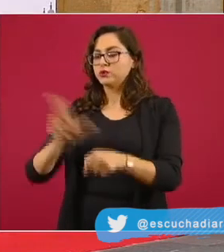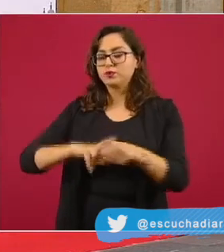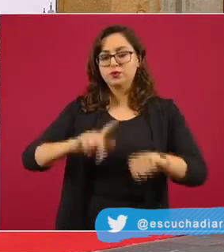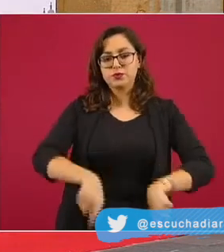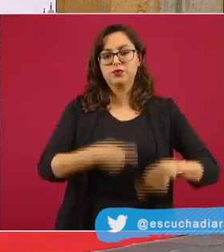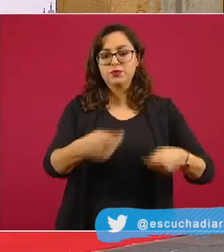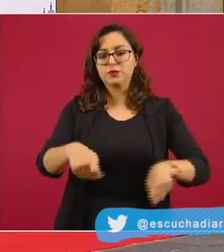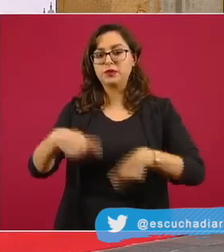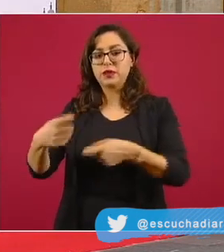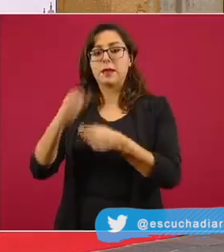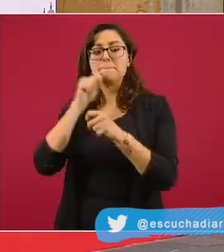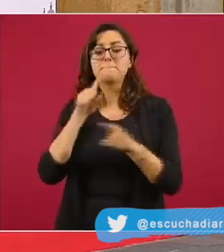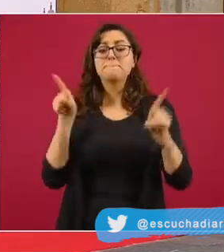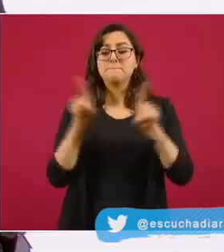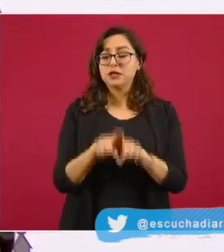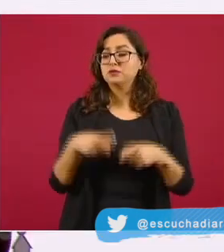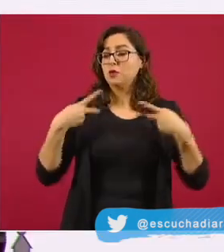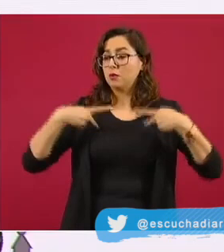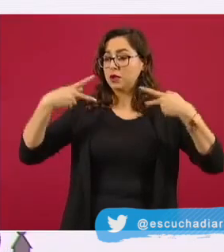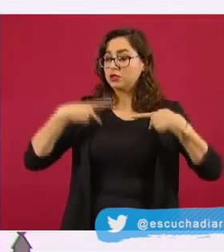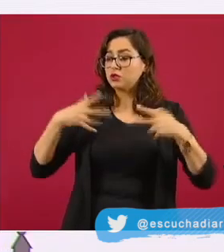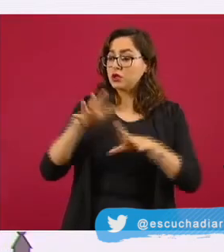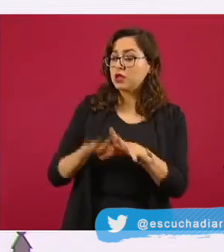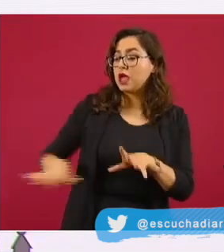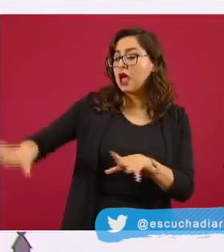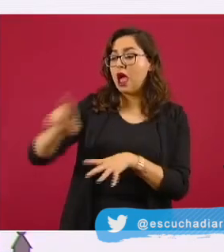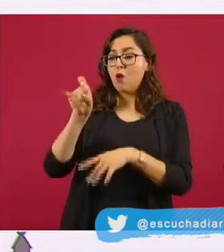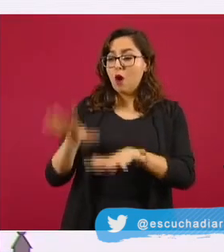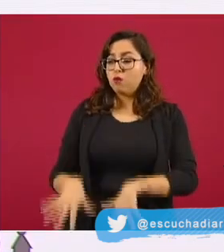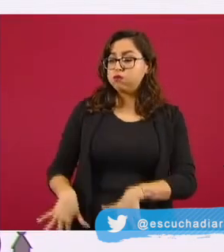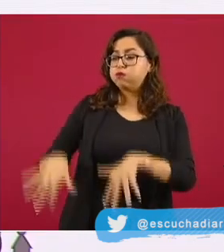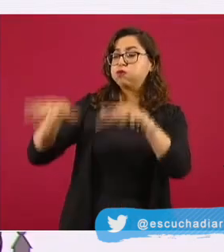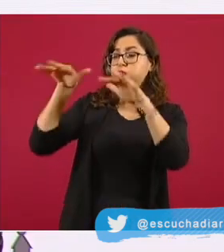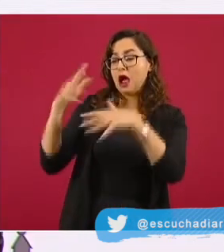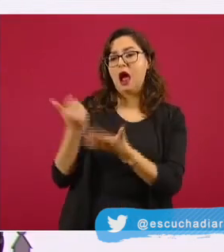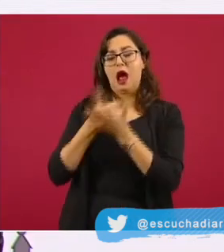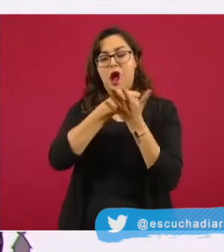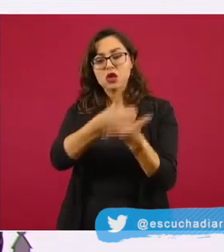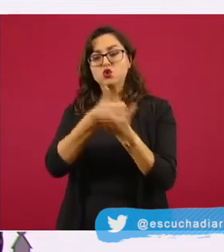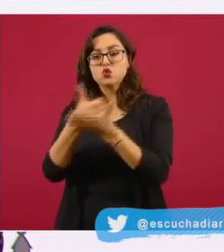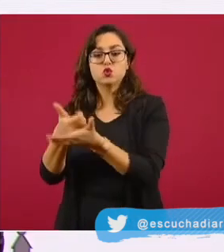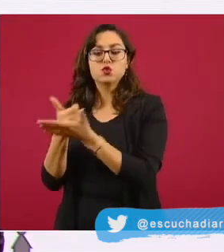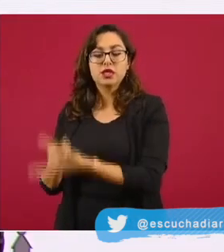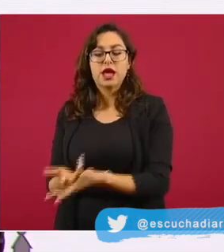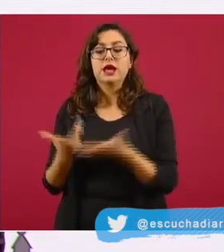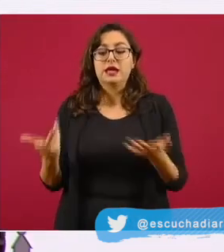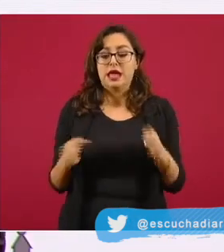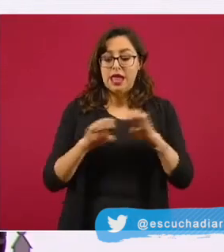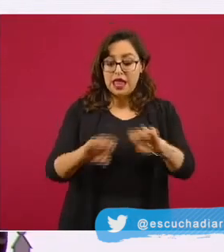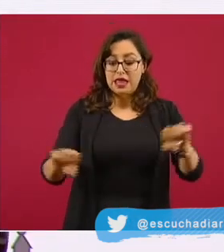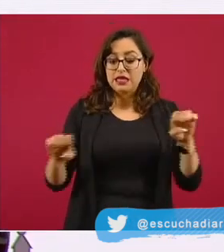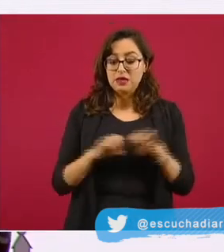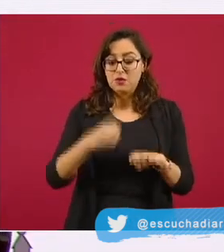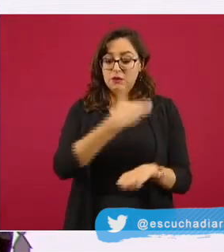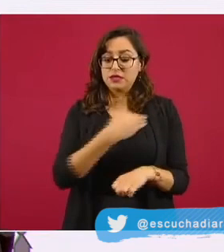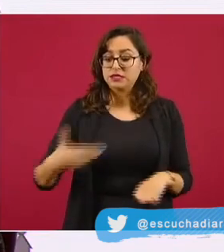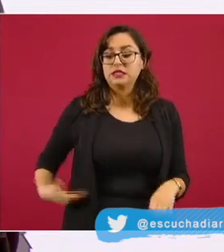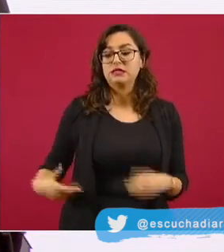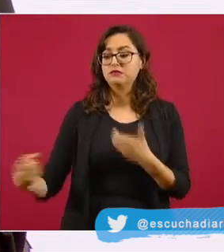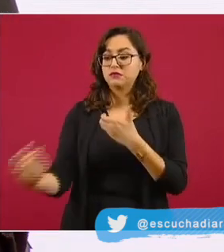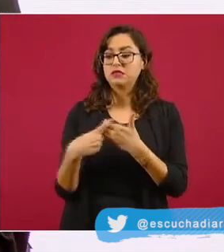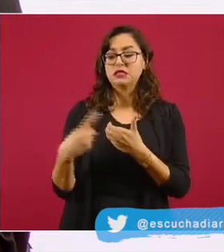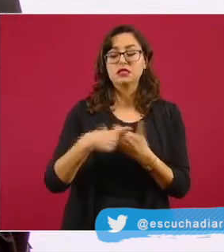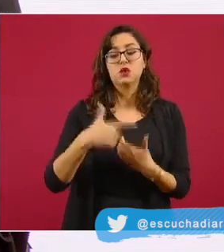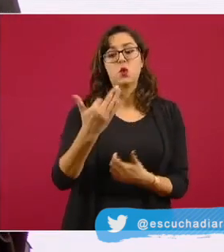los damnificados por inundaciones. El gabinete está integrado en un 50% por mujeres y por